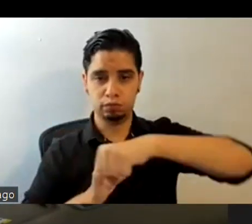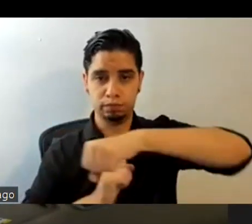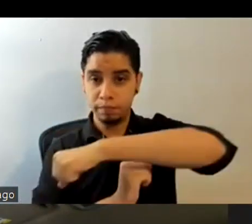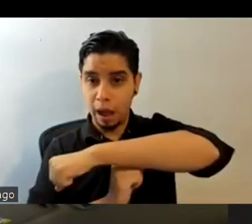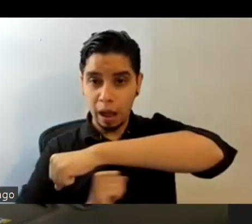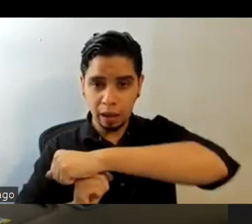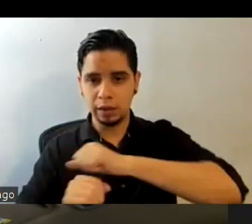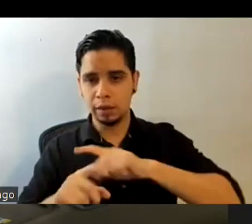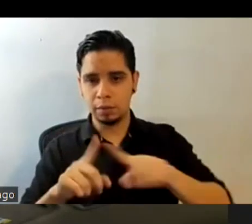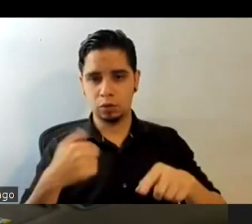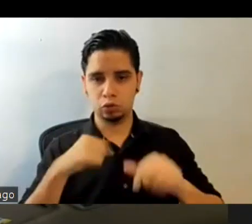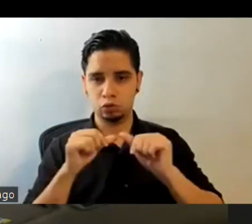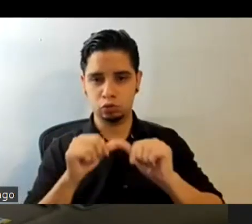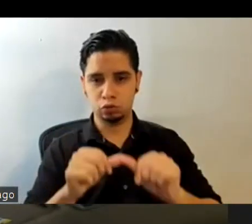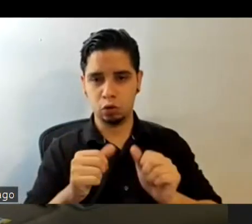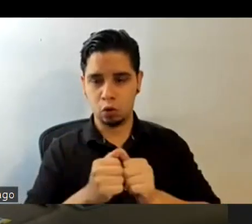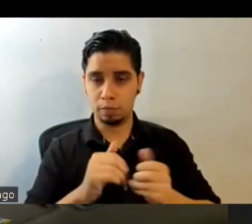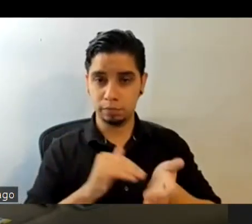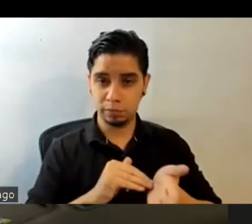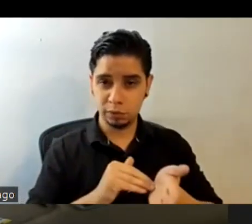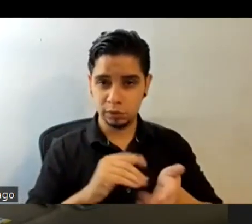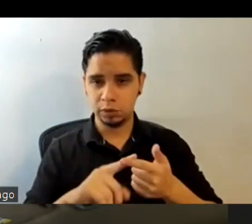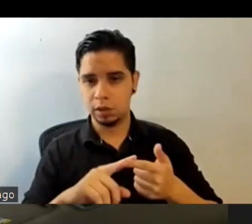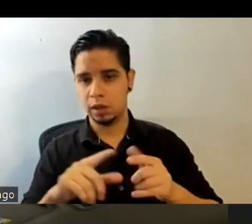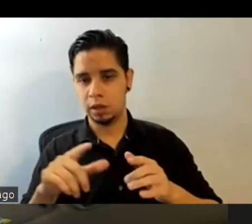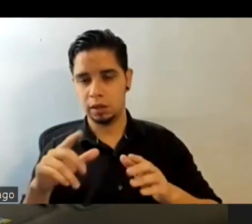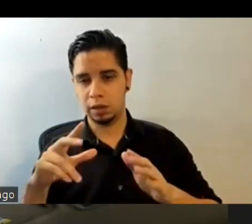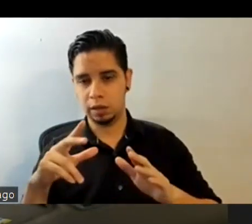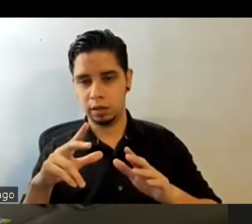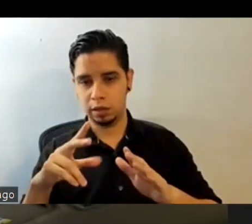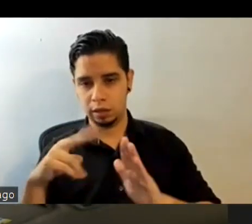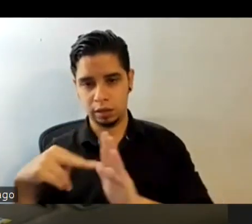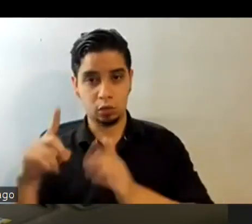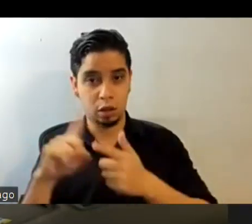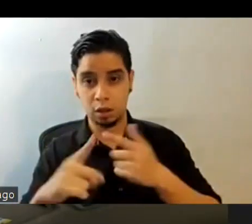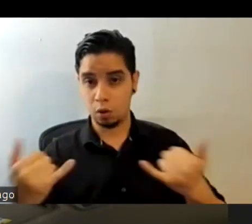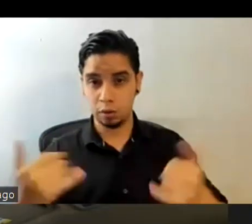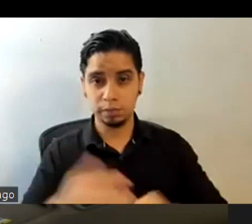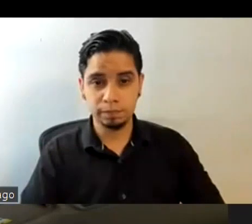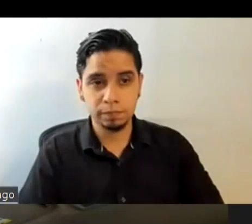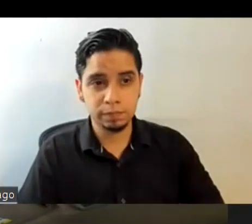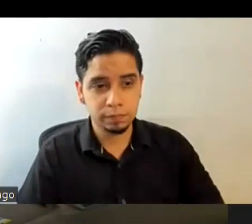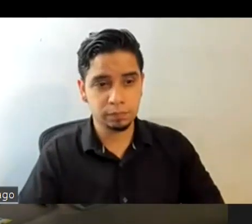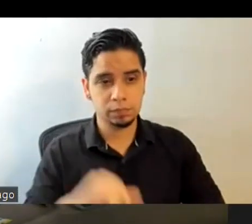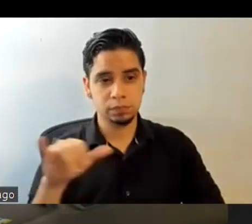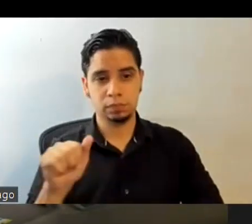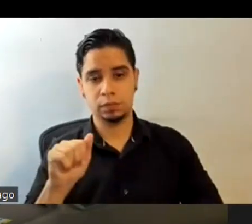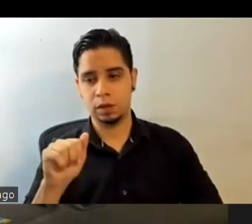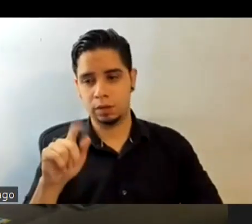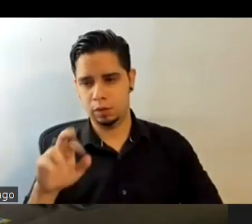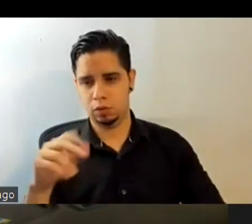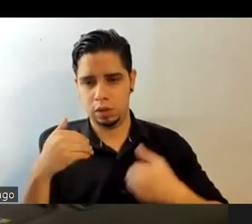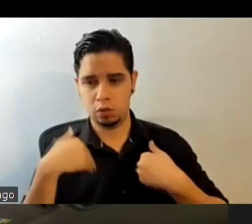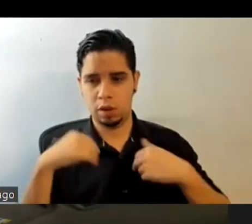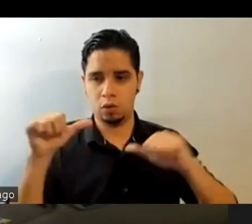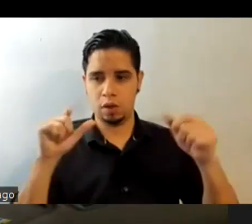seguido ya con la cuestión de la medicina y la literatura hasta la fecha. Wow, Javier, tú tenías una pregunta ahorita, cuéntame.